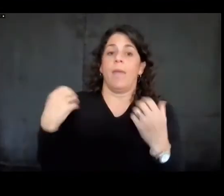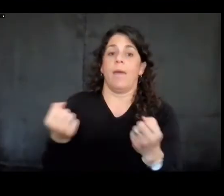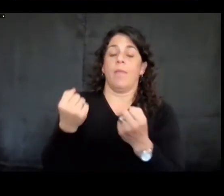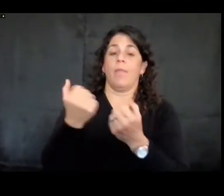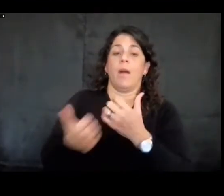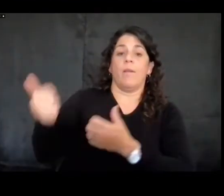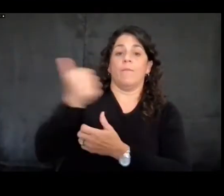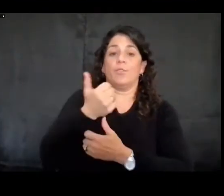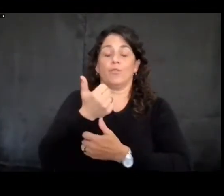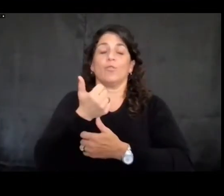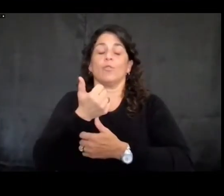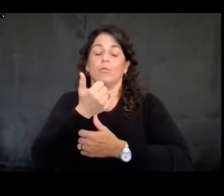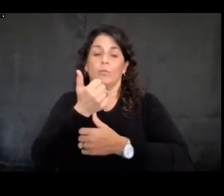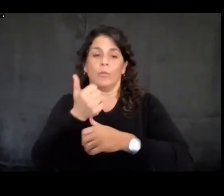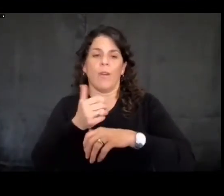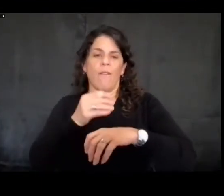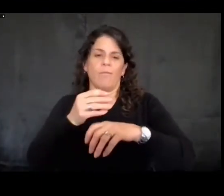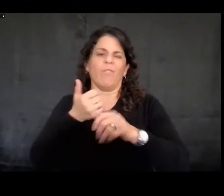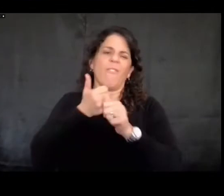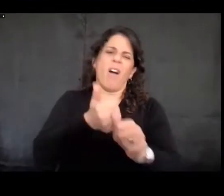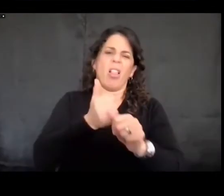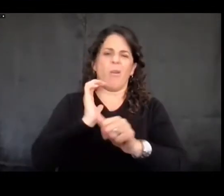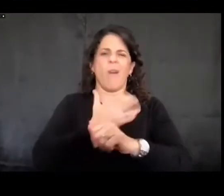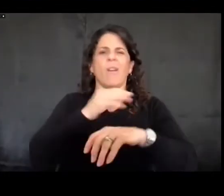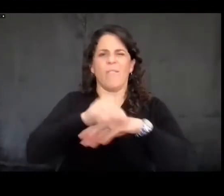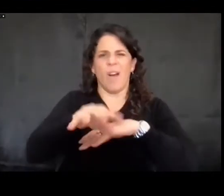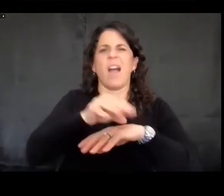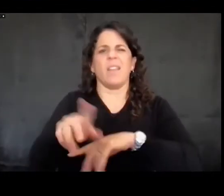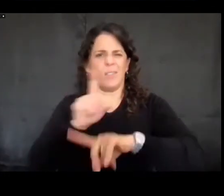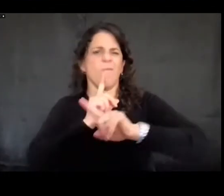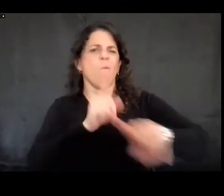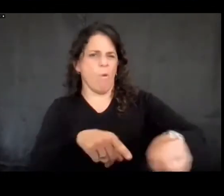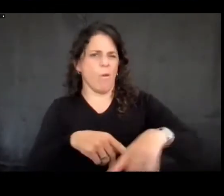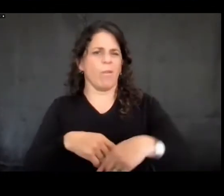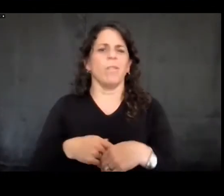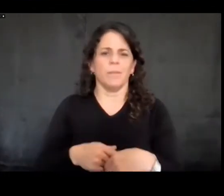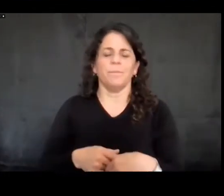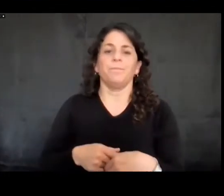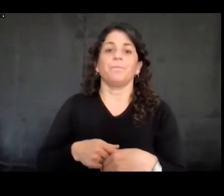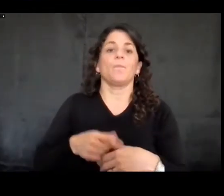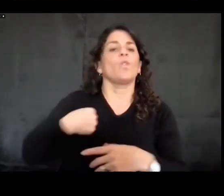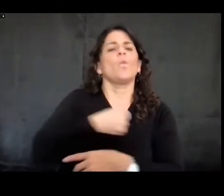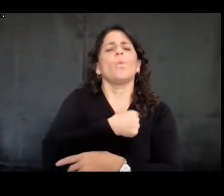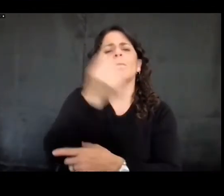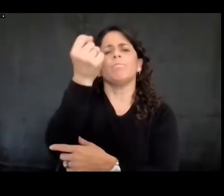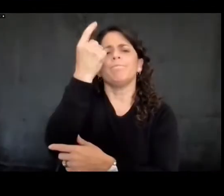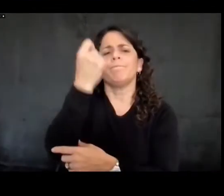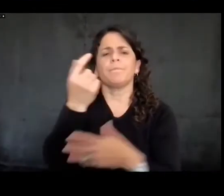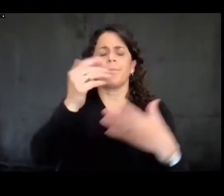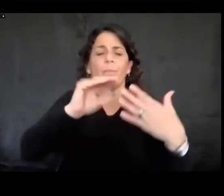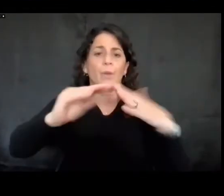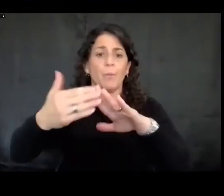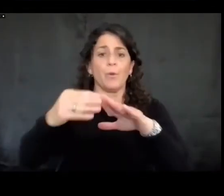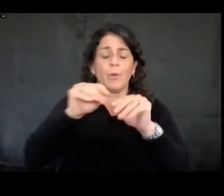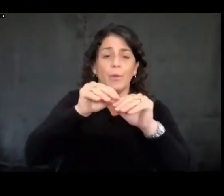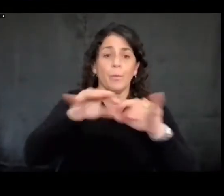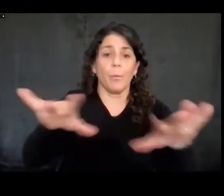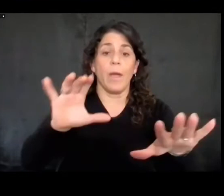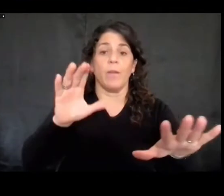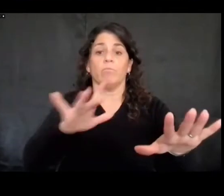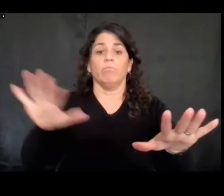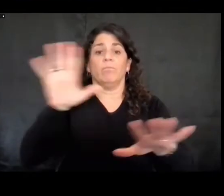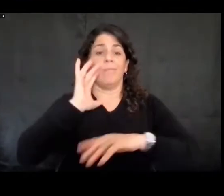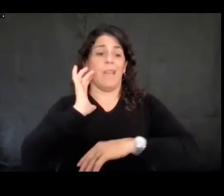y le vamos a tener entienden que las autoridades van a ser tonal y tenemos mucha transmisión en la comunidad en el